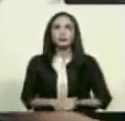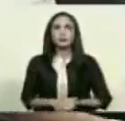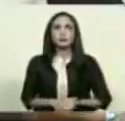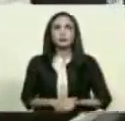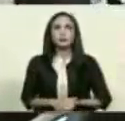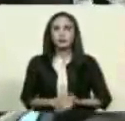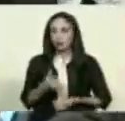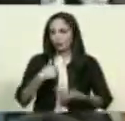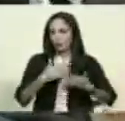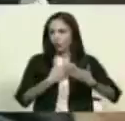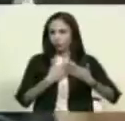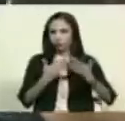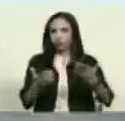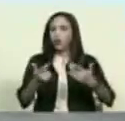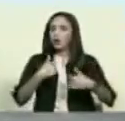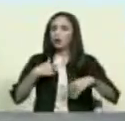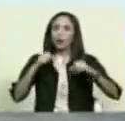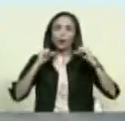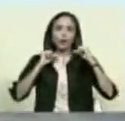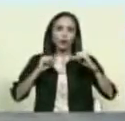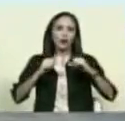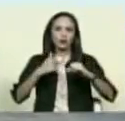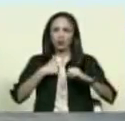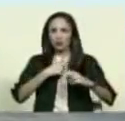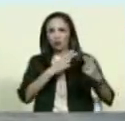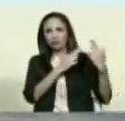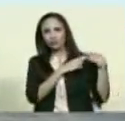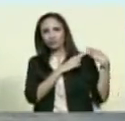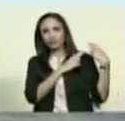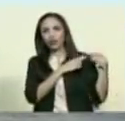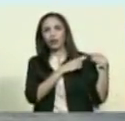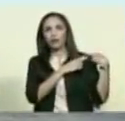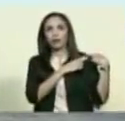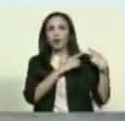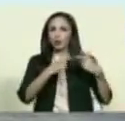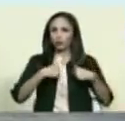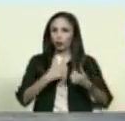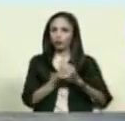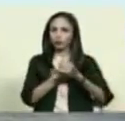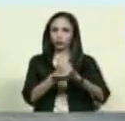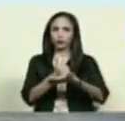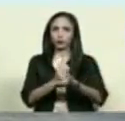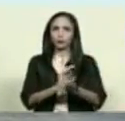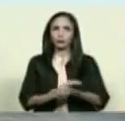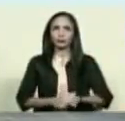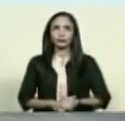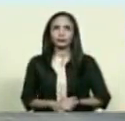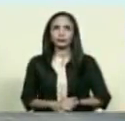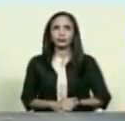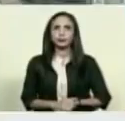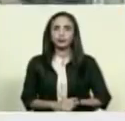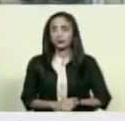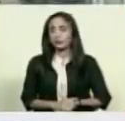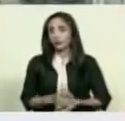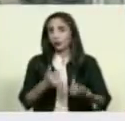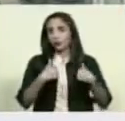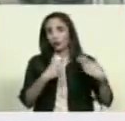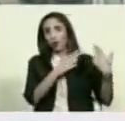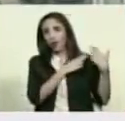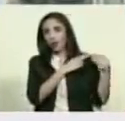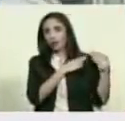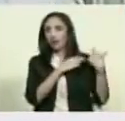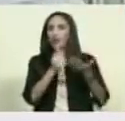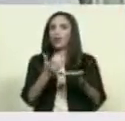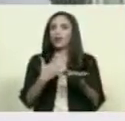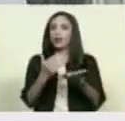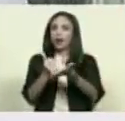Yo se las doy. Yo tengo el poder. El poder que tengo como presidente de la República es el poder del pueblo.